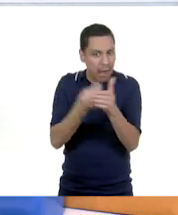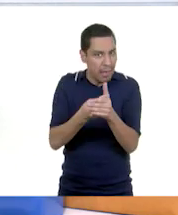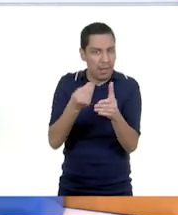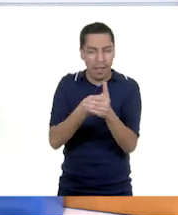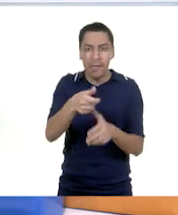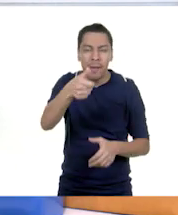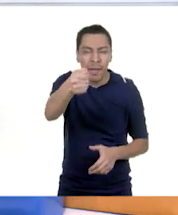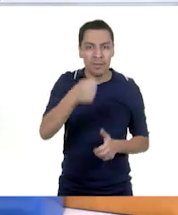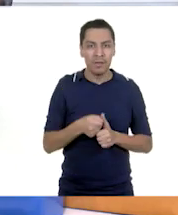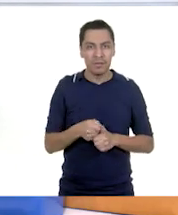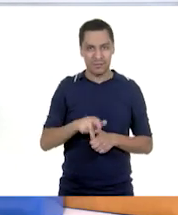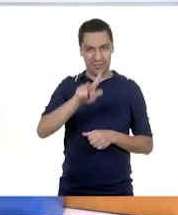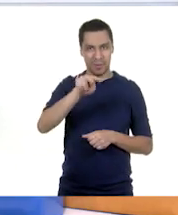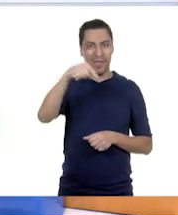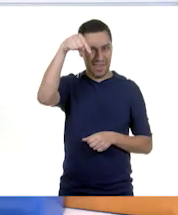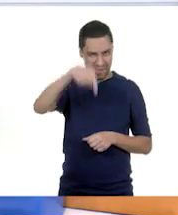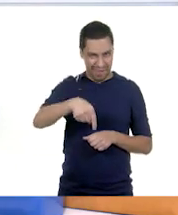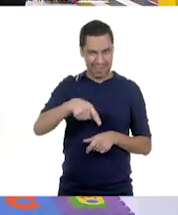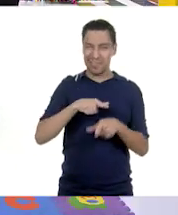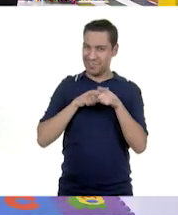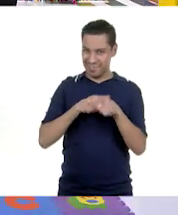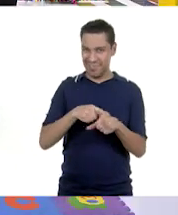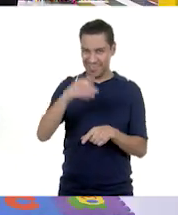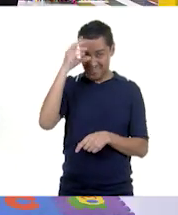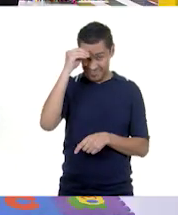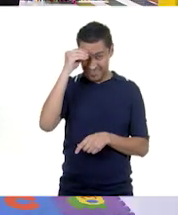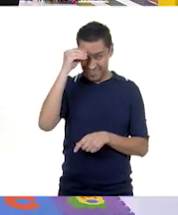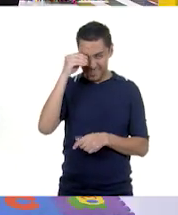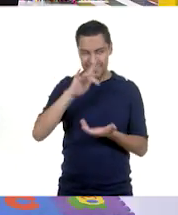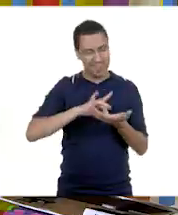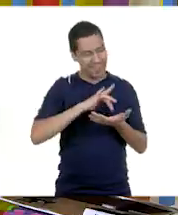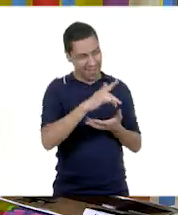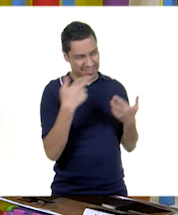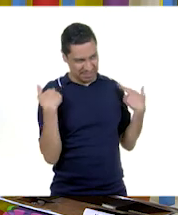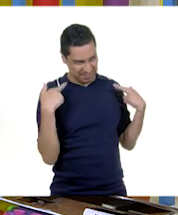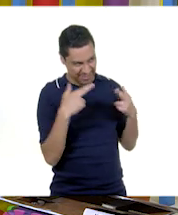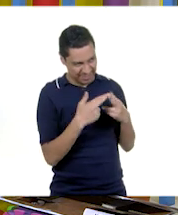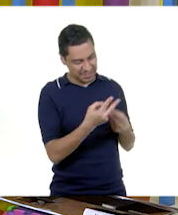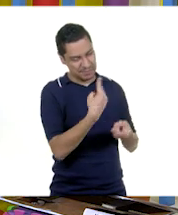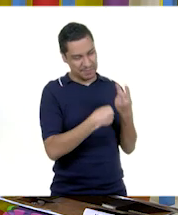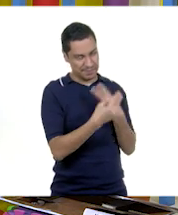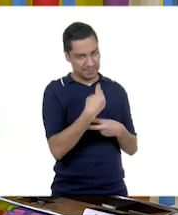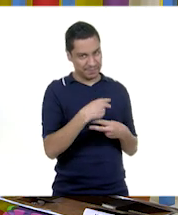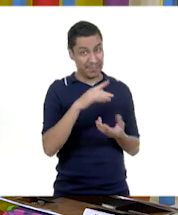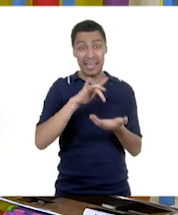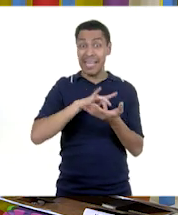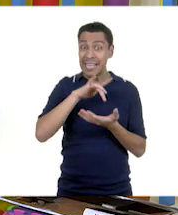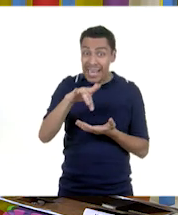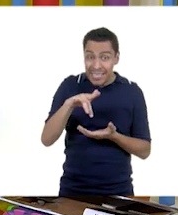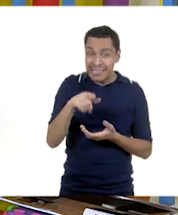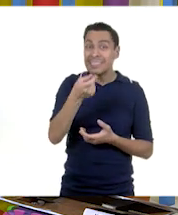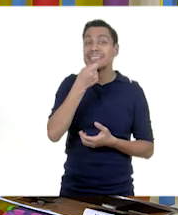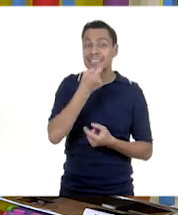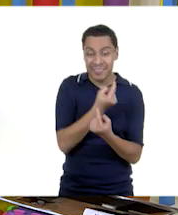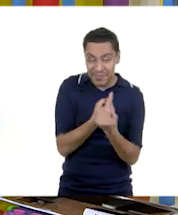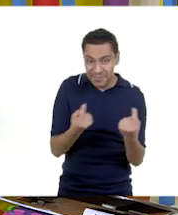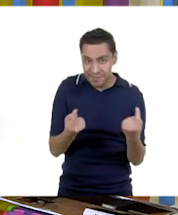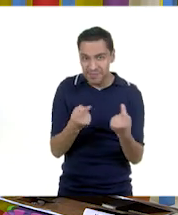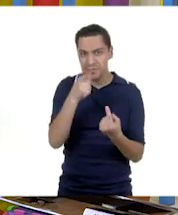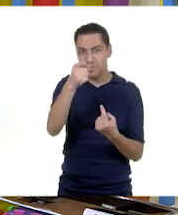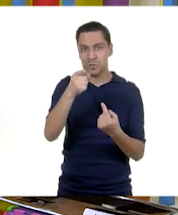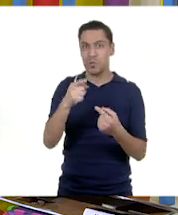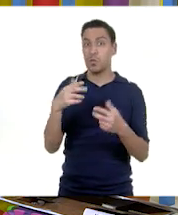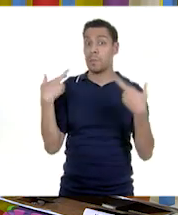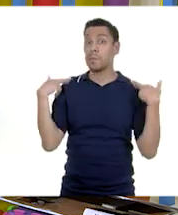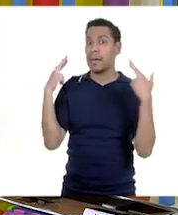clase, desde luego. Y agradecerte con mucho cariño, maestra, por supuesto. Gracias a ti, a todas las niñas y niños. Recuerden seguirse apoyando con